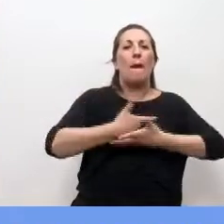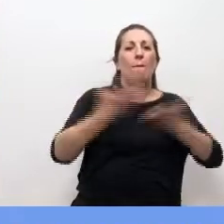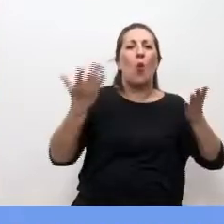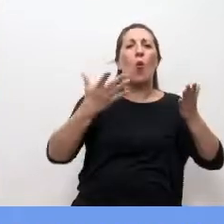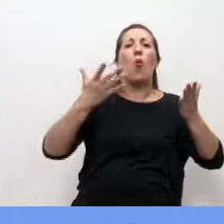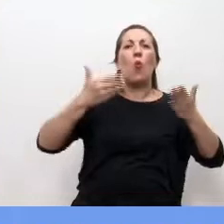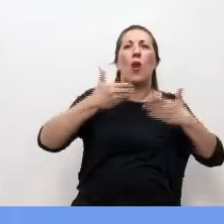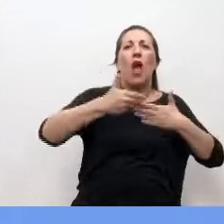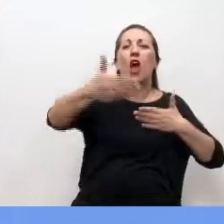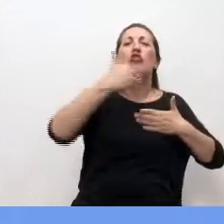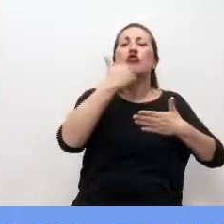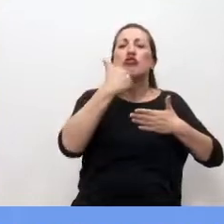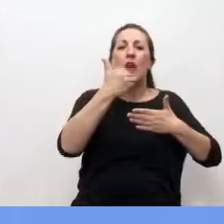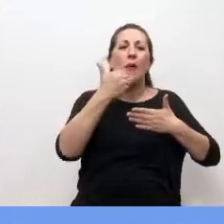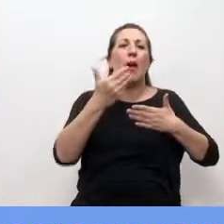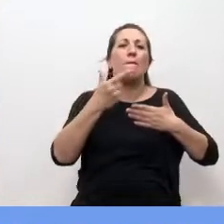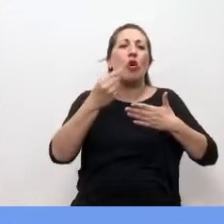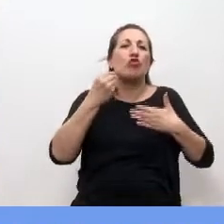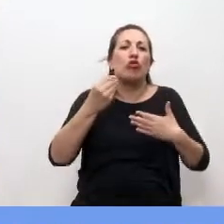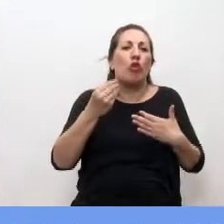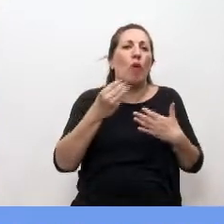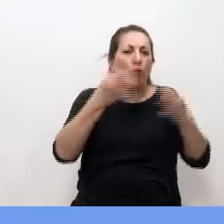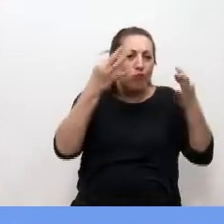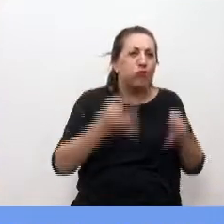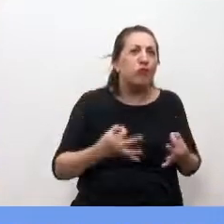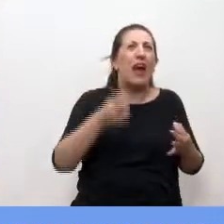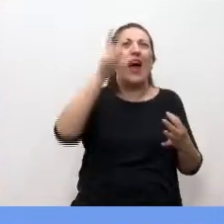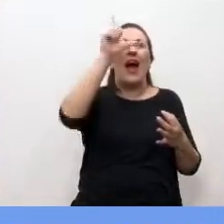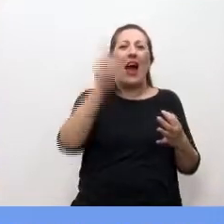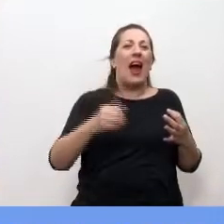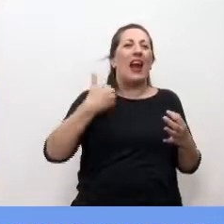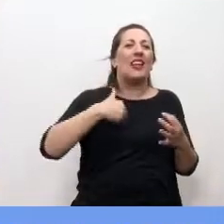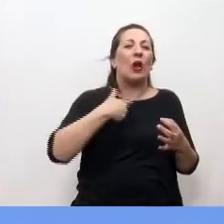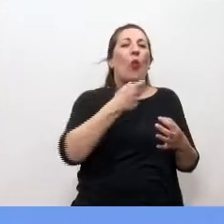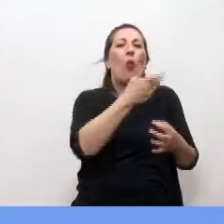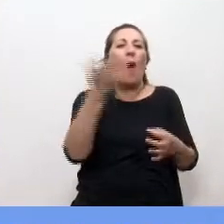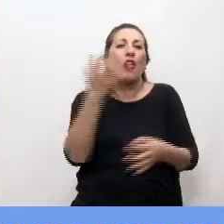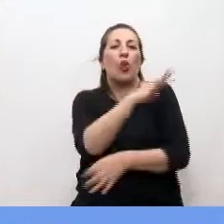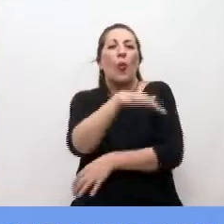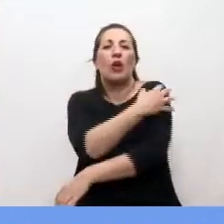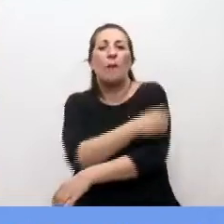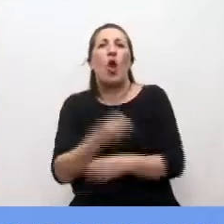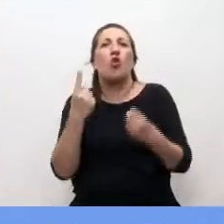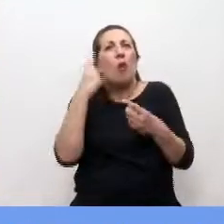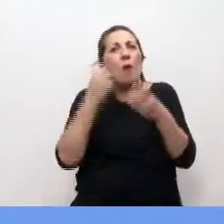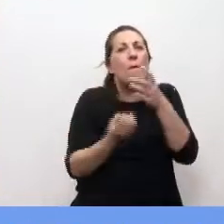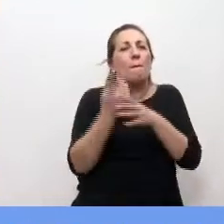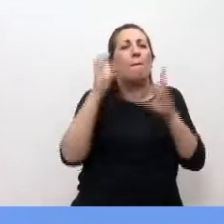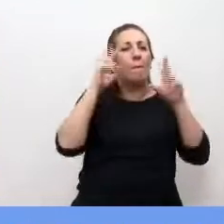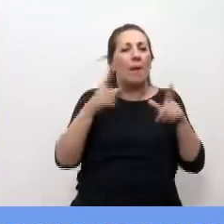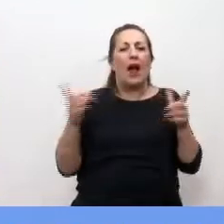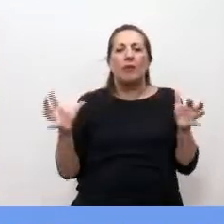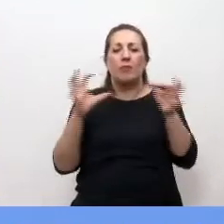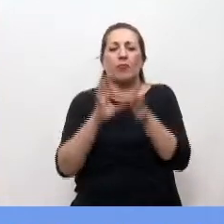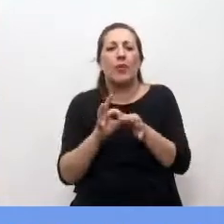Cuántos barrios populares existían a lo largo del ancho del país Cómo podríamos diseñar un plan una articulación con las provincias